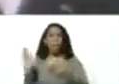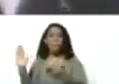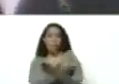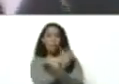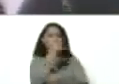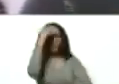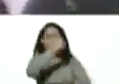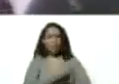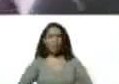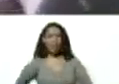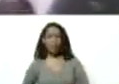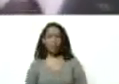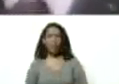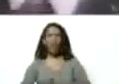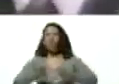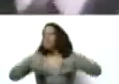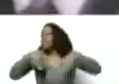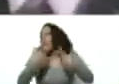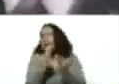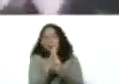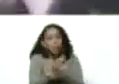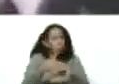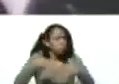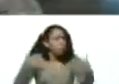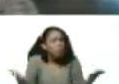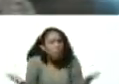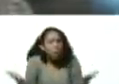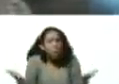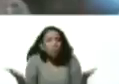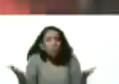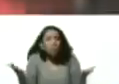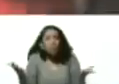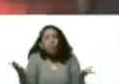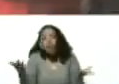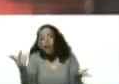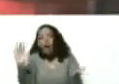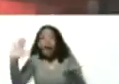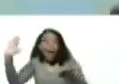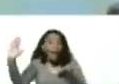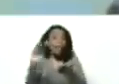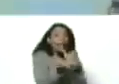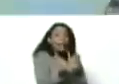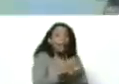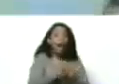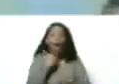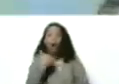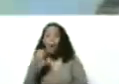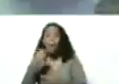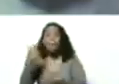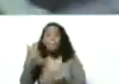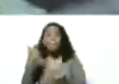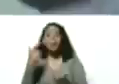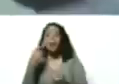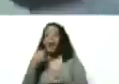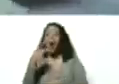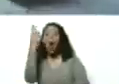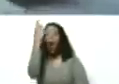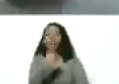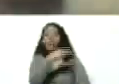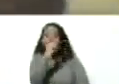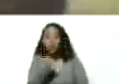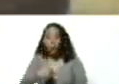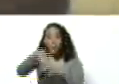Y cuál fue el resultado, que en vez de revocatorio, fue reafirmatorio